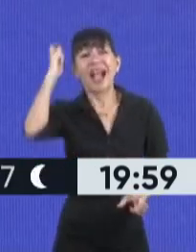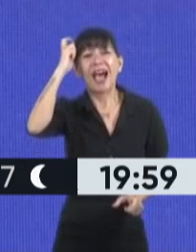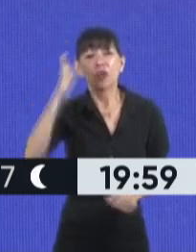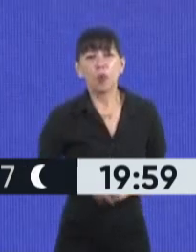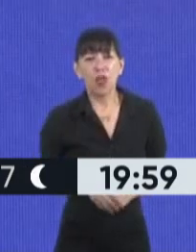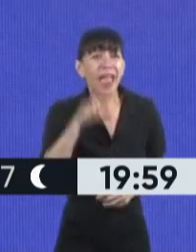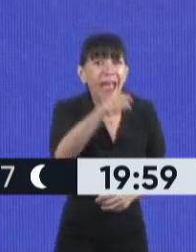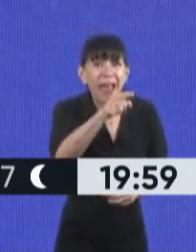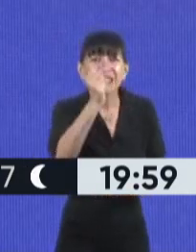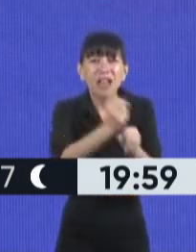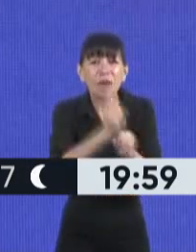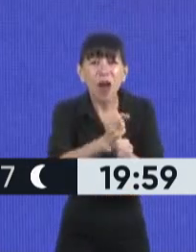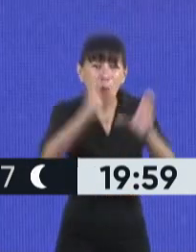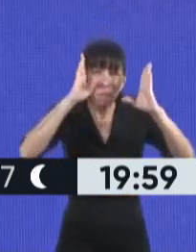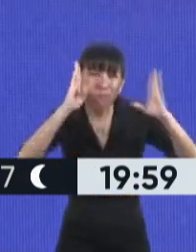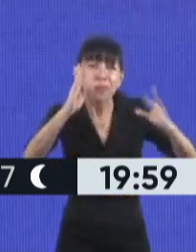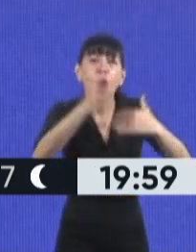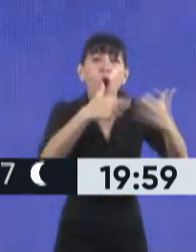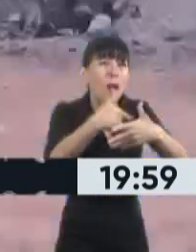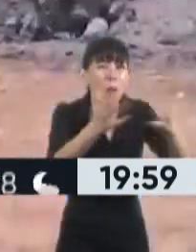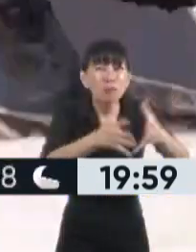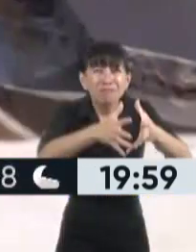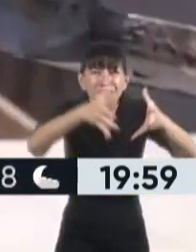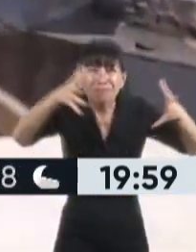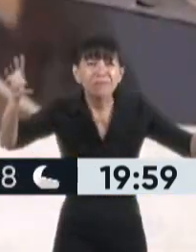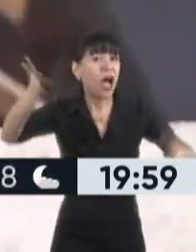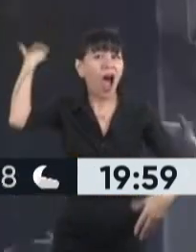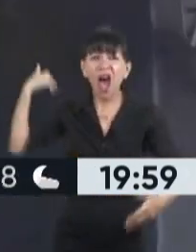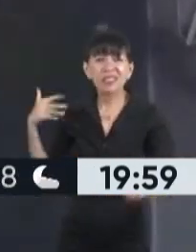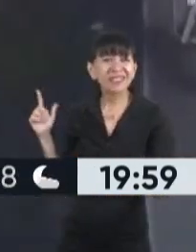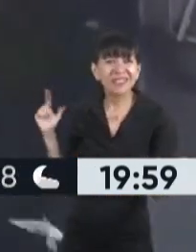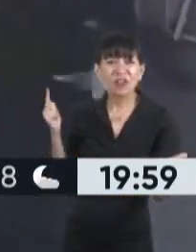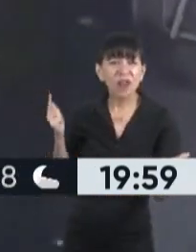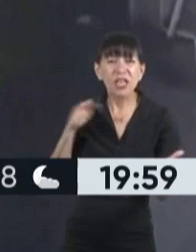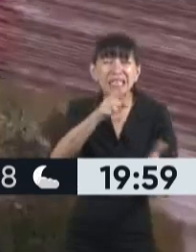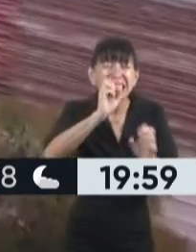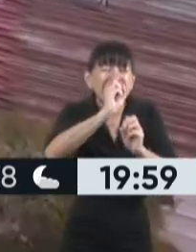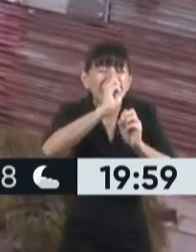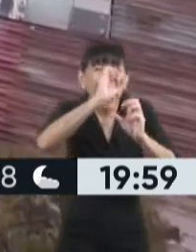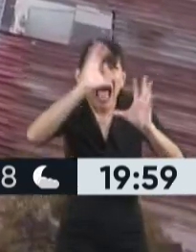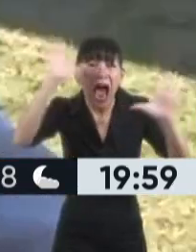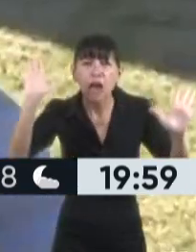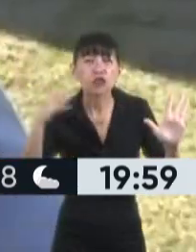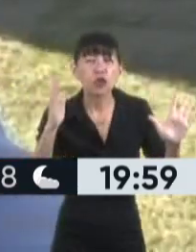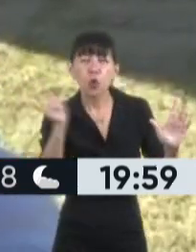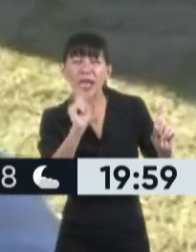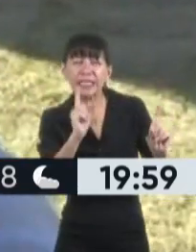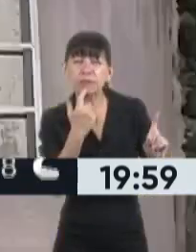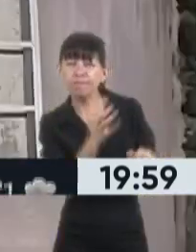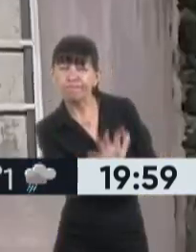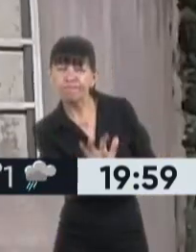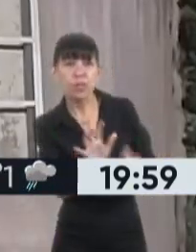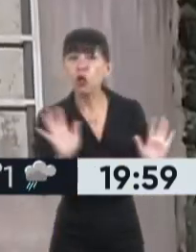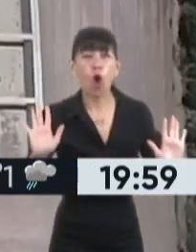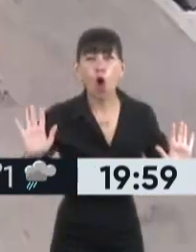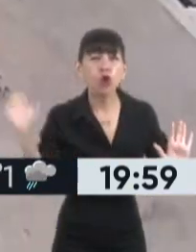públicas como la Argentina no había vivido antes. Lo hizo con un nivel de transparencia que nadie le puede poner una